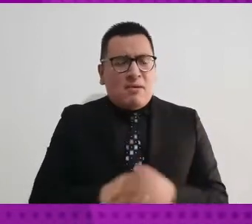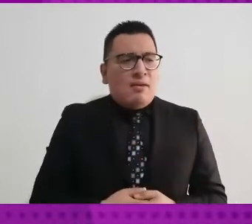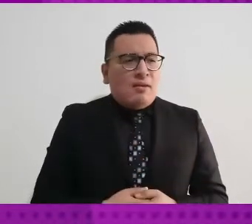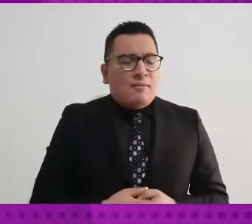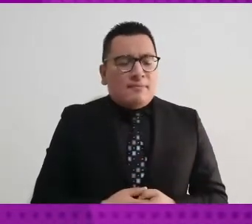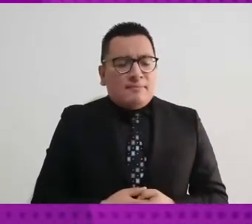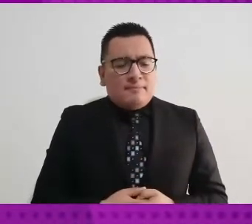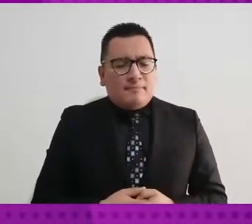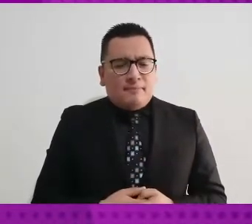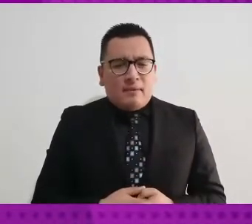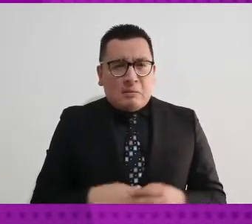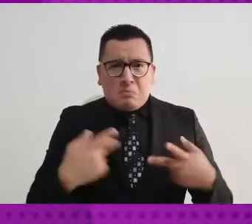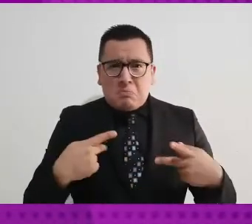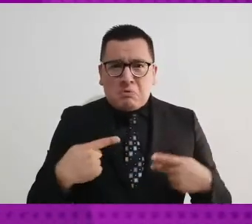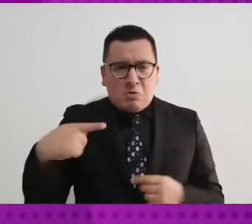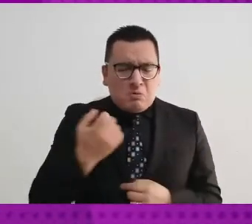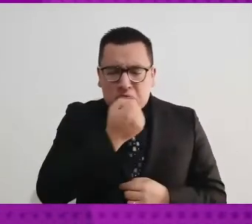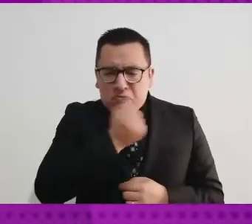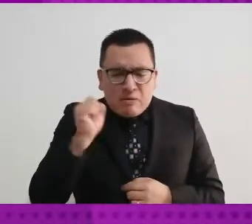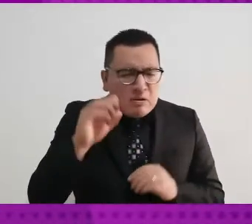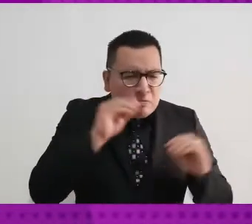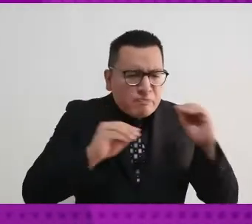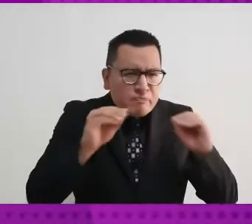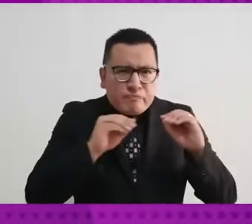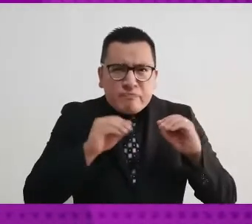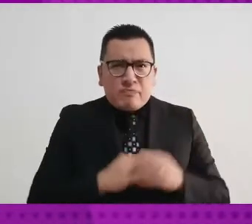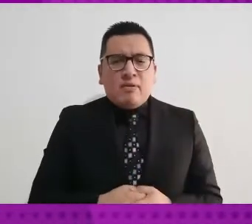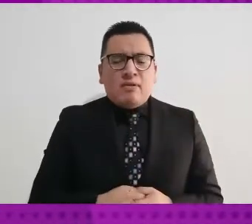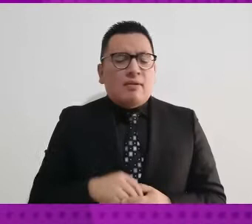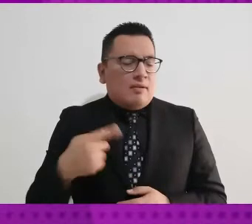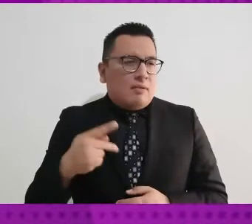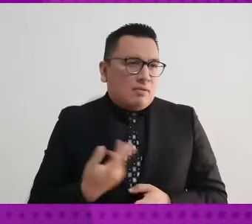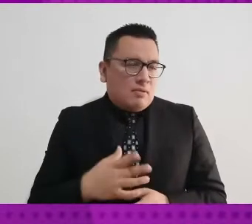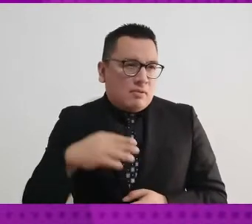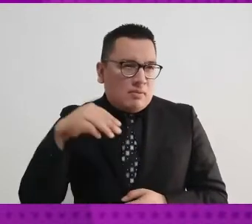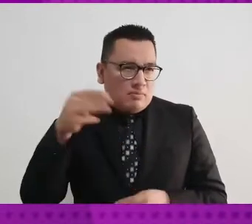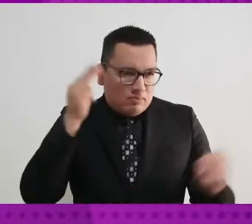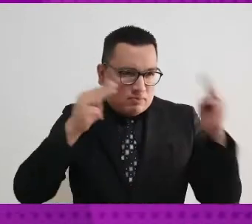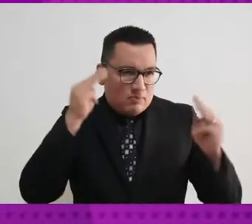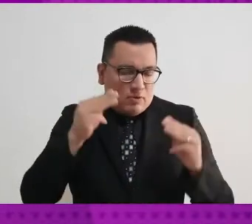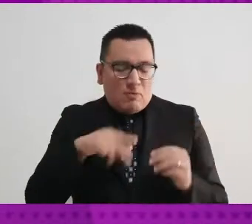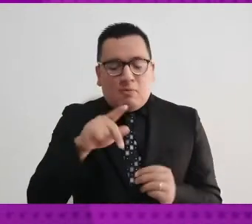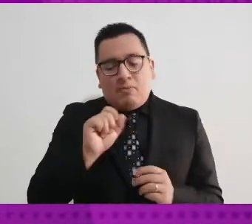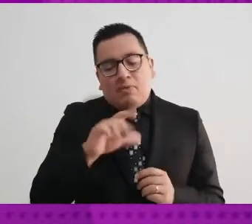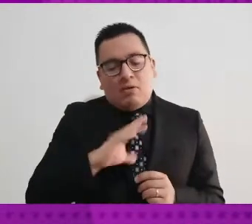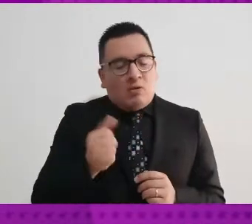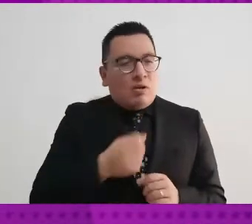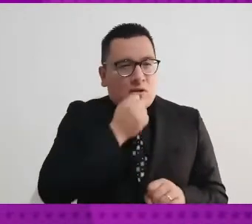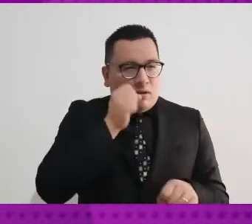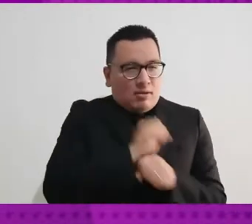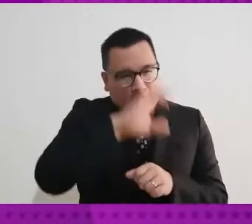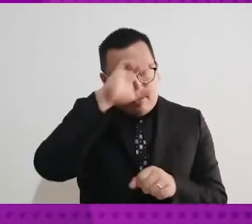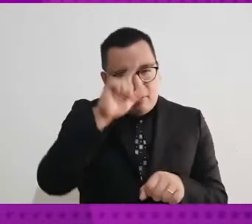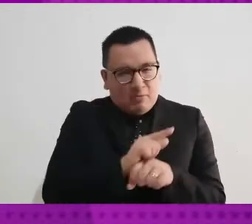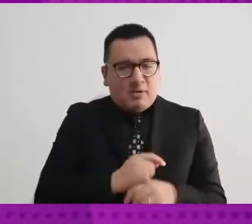exquisita curaduría por parte de nuestros amigos del MODO, pero también de la propia Secretaría de Cultura. Y bueno, ahí van a encontrar